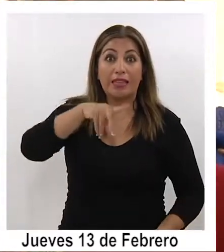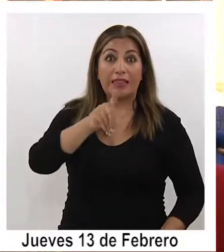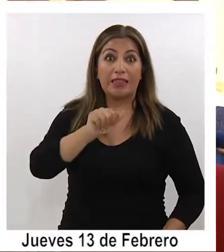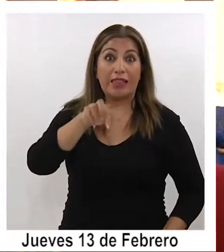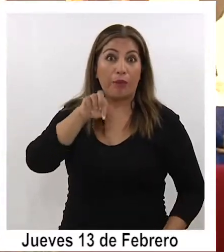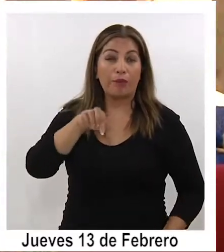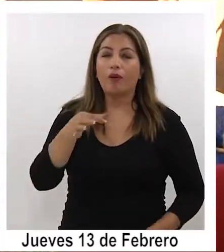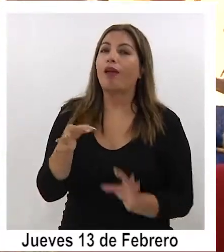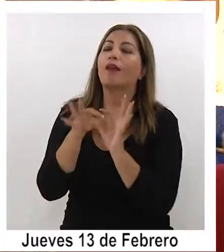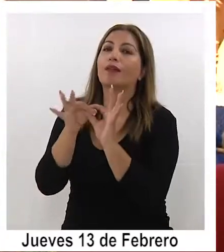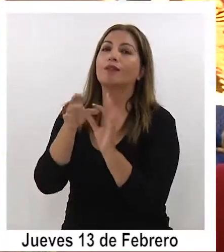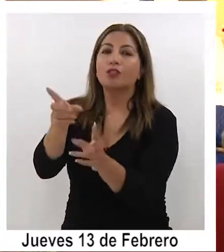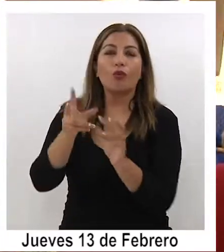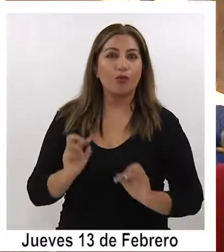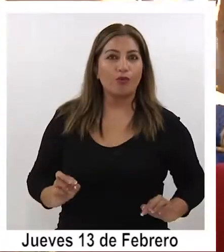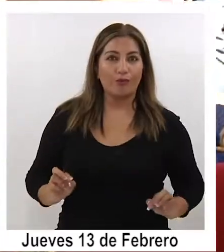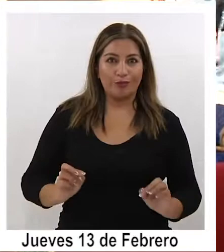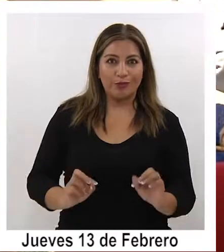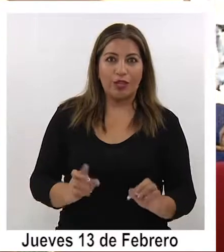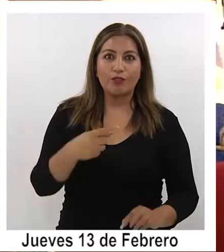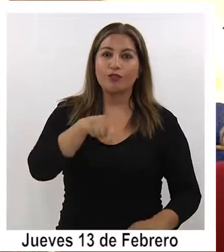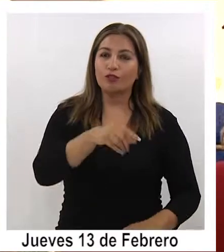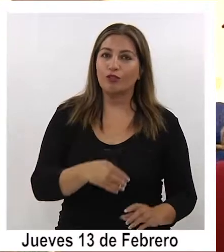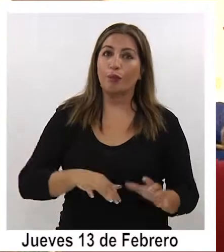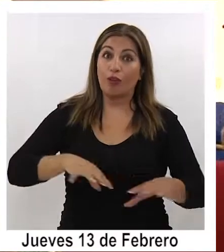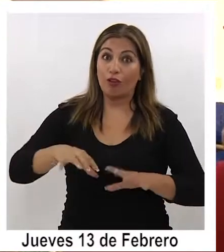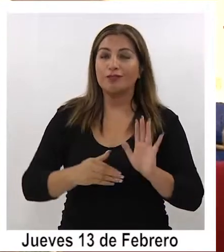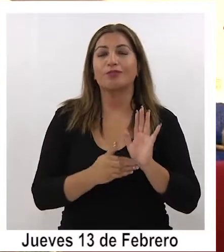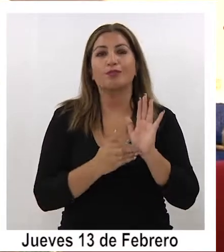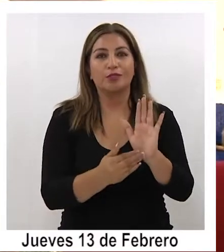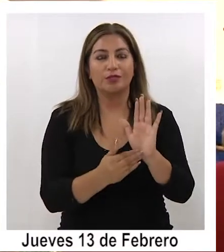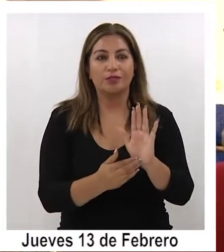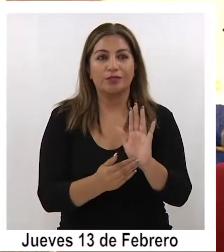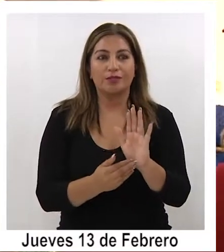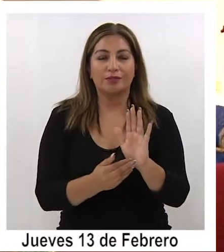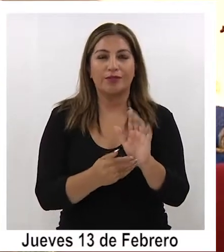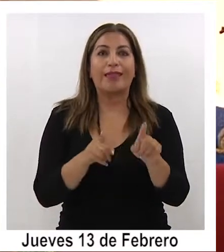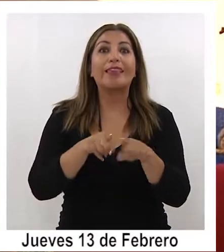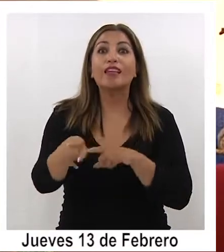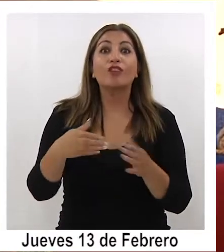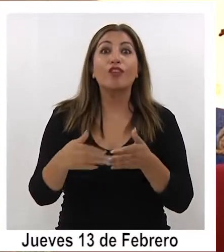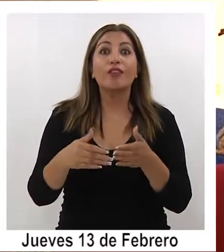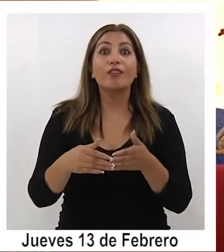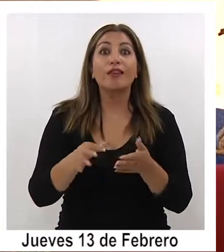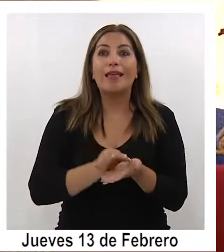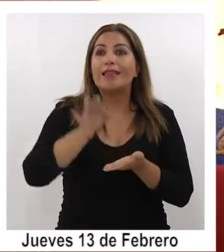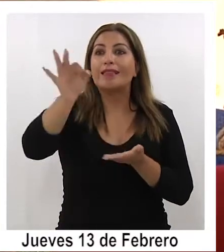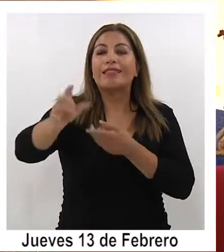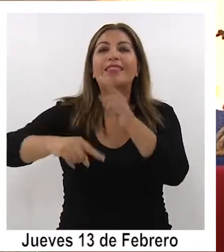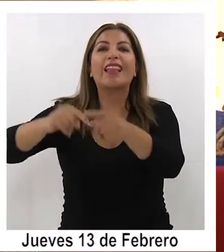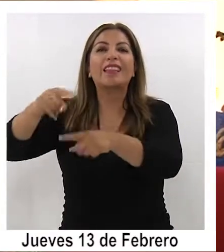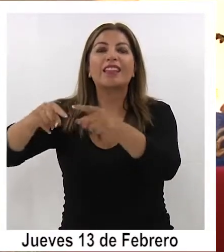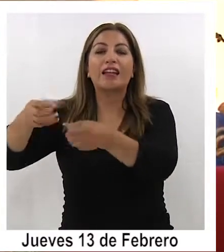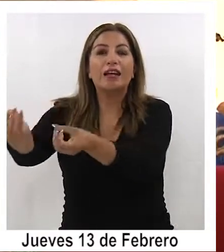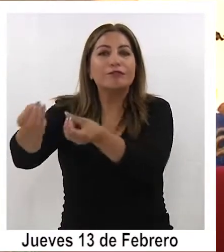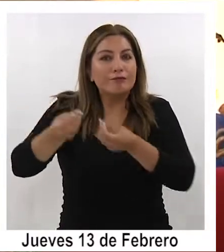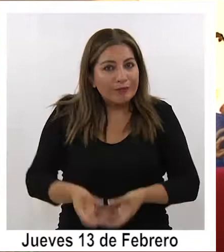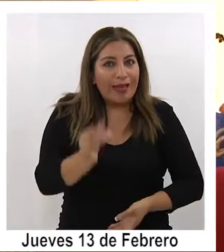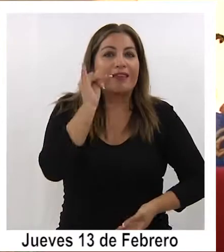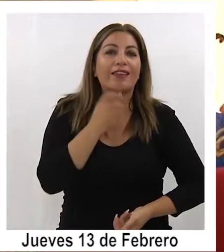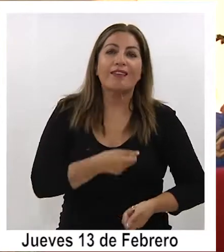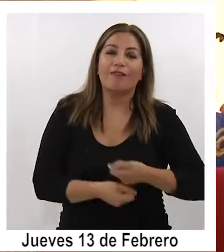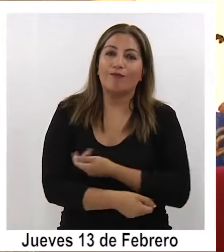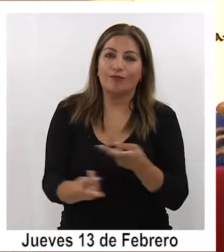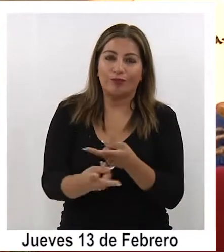INDAP también que nos da la posibilidad de poder exponer nuestros productos y directo de nuestra chacra a poder